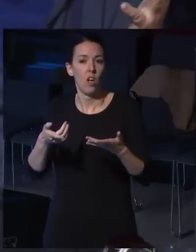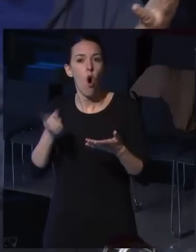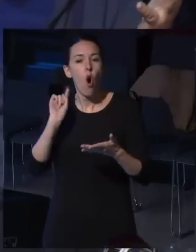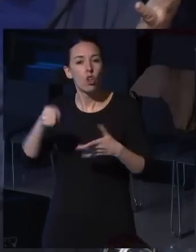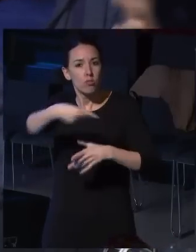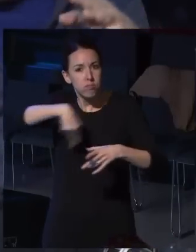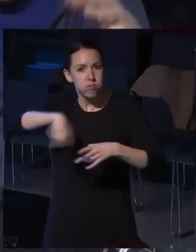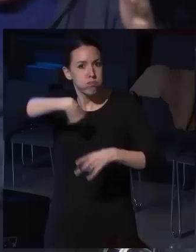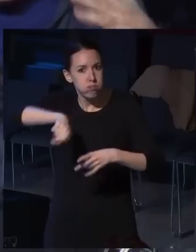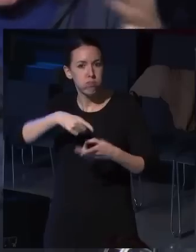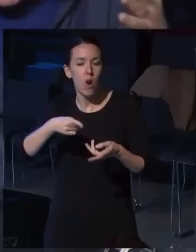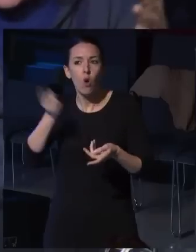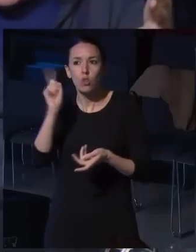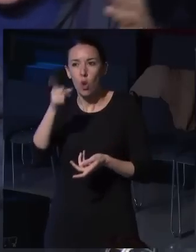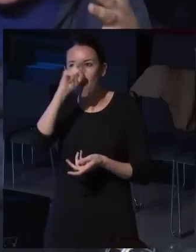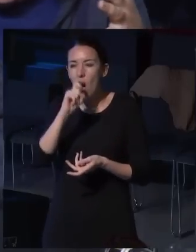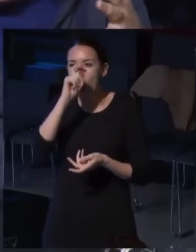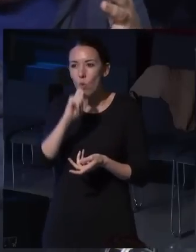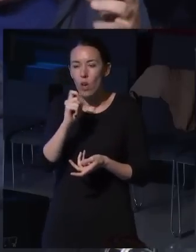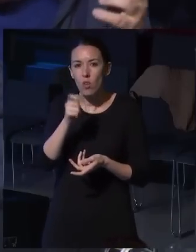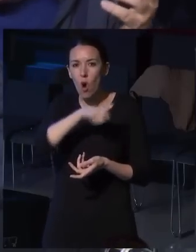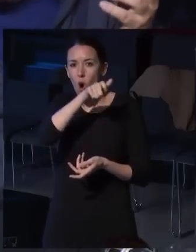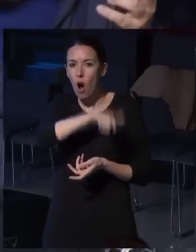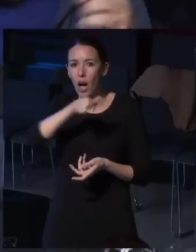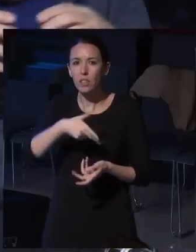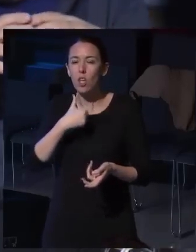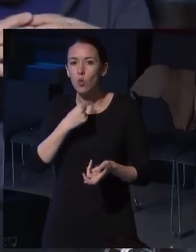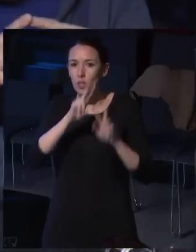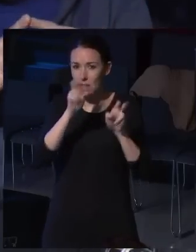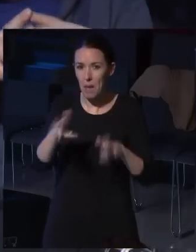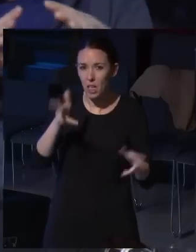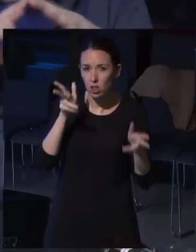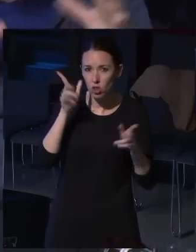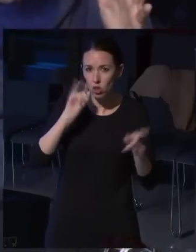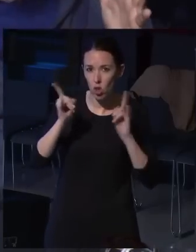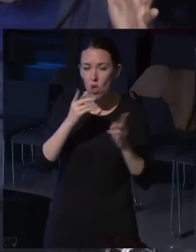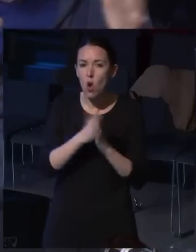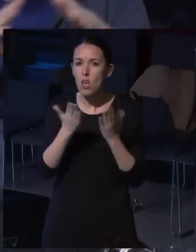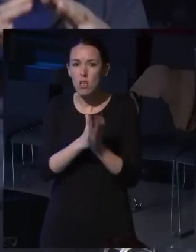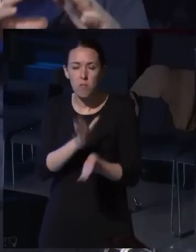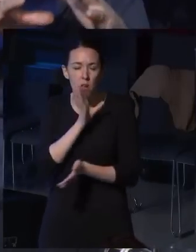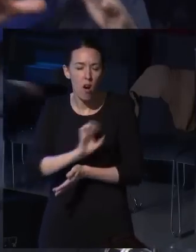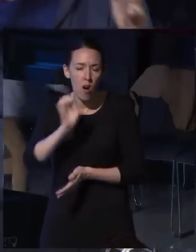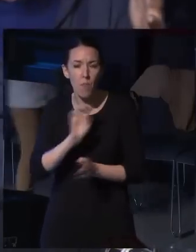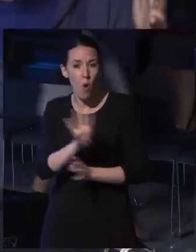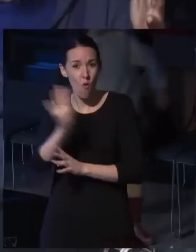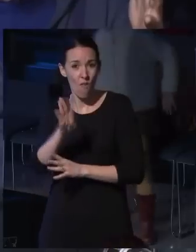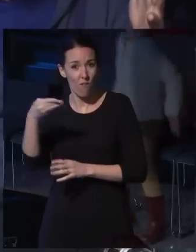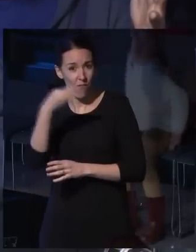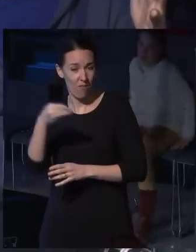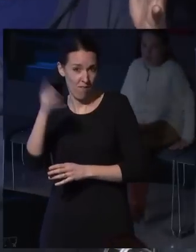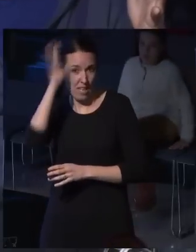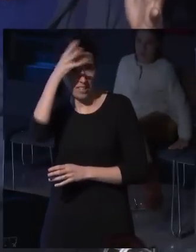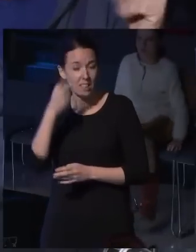que a la gente que le guste el tema del sonido y todo eso, hay un libro magnífico de los Beatles, que es Grabando a los